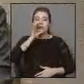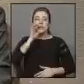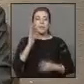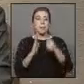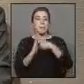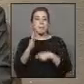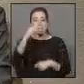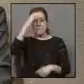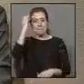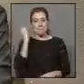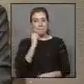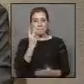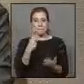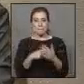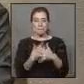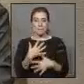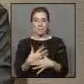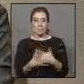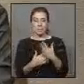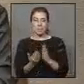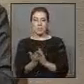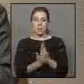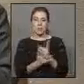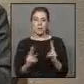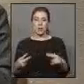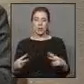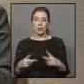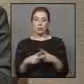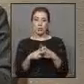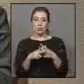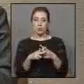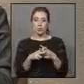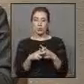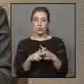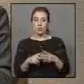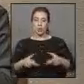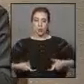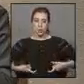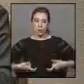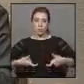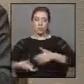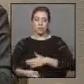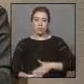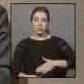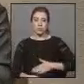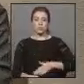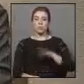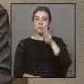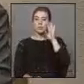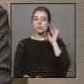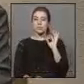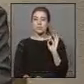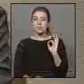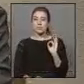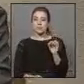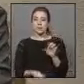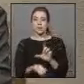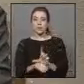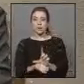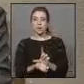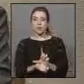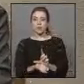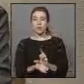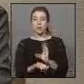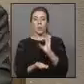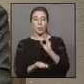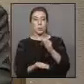partir del mes de mayo del año 2015 se iniciaron las obras de construcción de alcantarillado y saneamiento sanitario en ese sector en